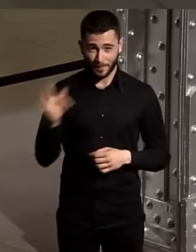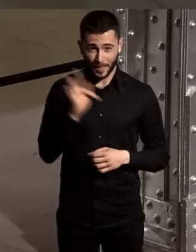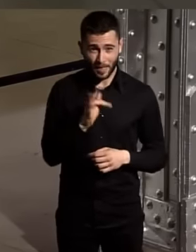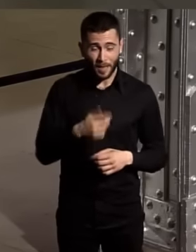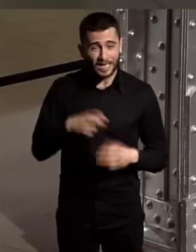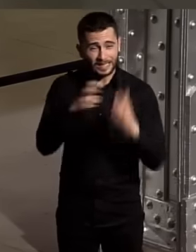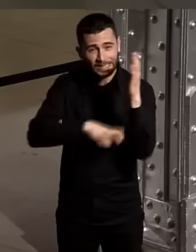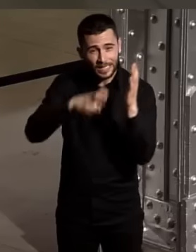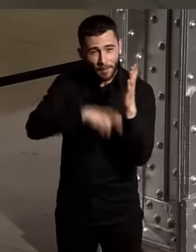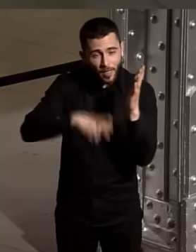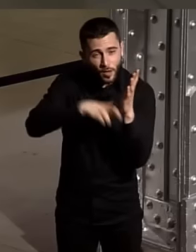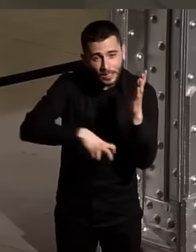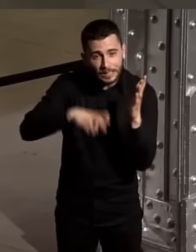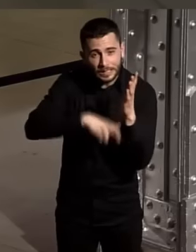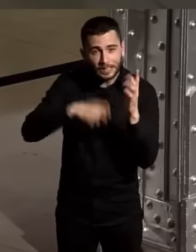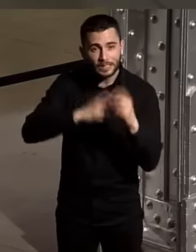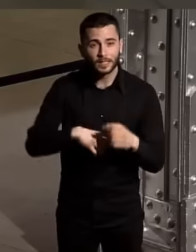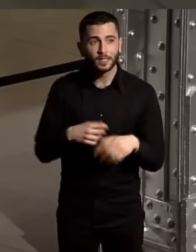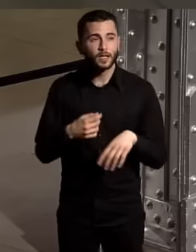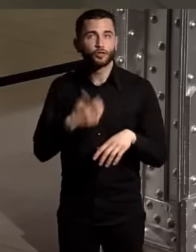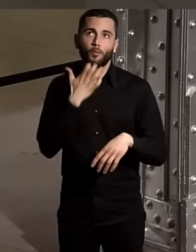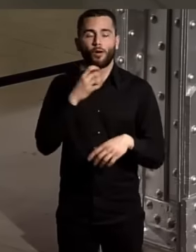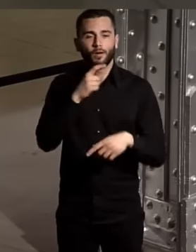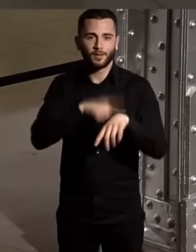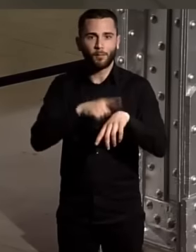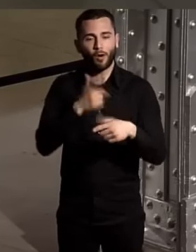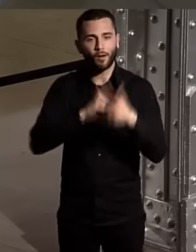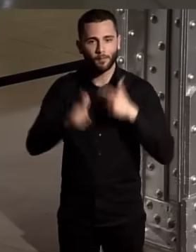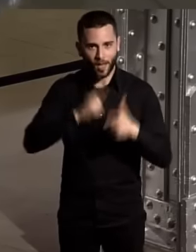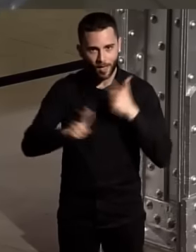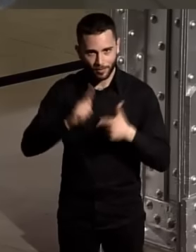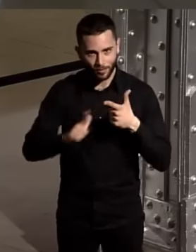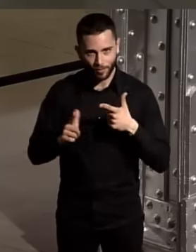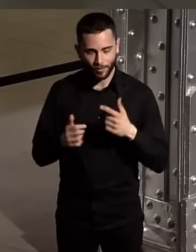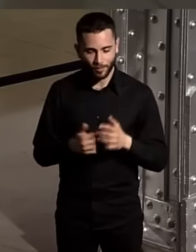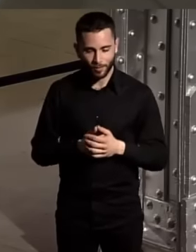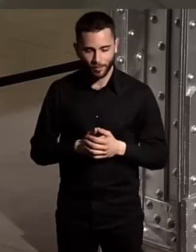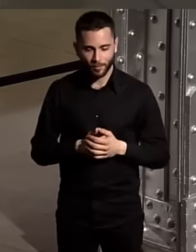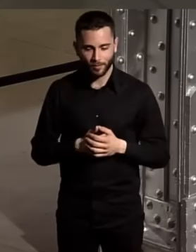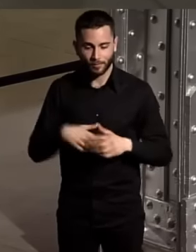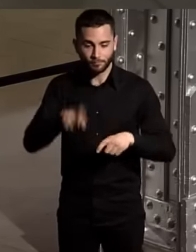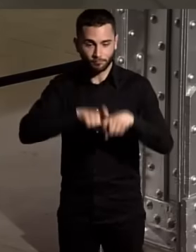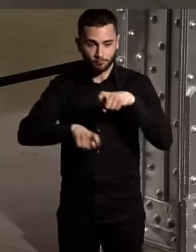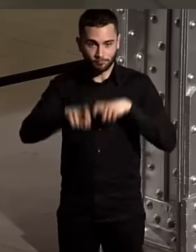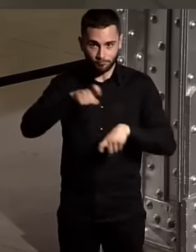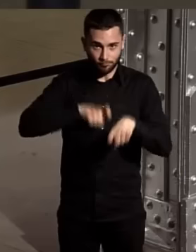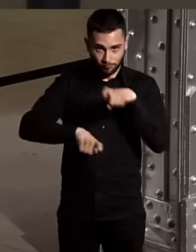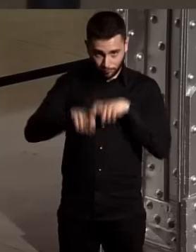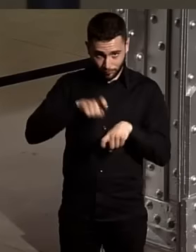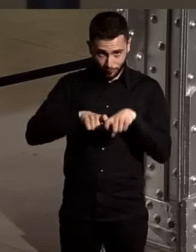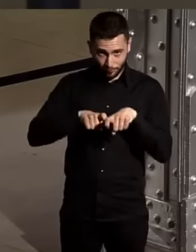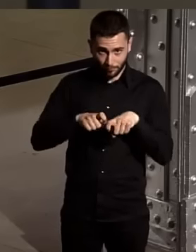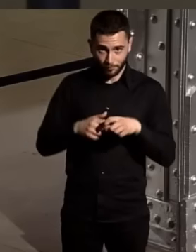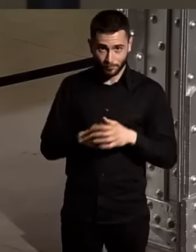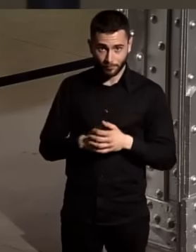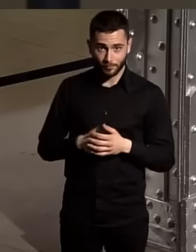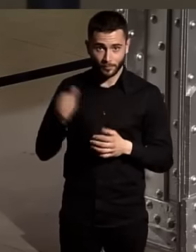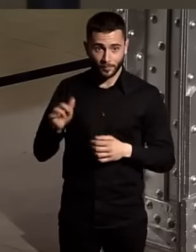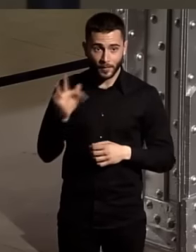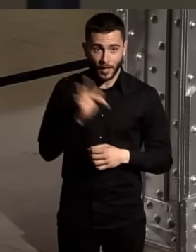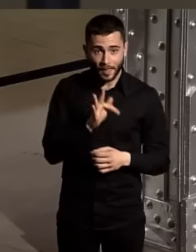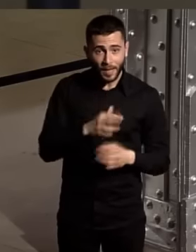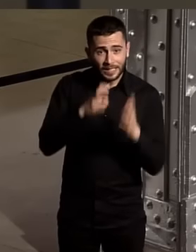excavaciones como uno va Viajando en el tiempo como se ha hecho retrocediendo en el tiempo conforme avanzas hacia abajo pues lo que cuando has